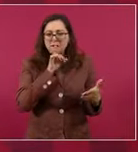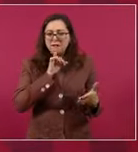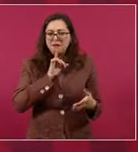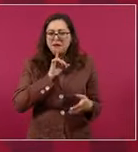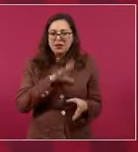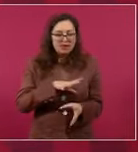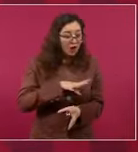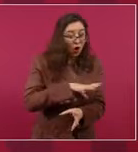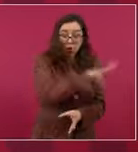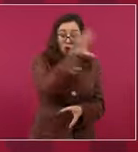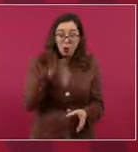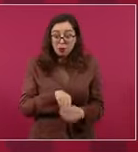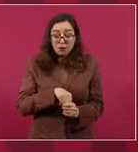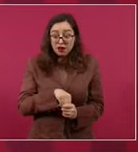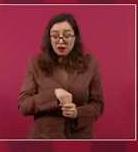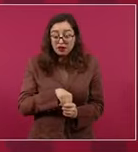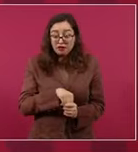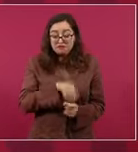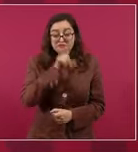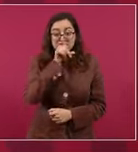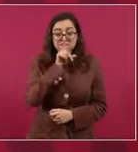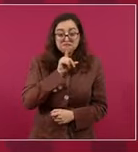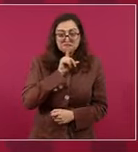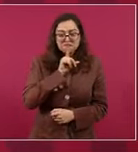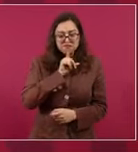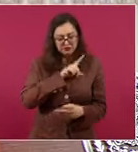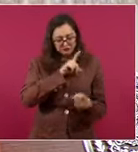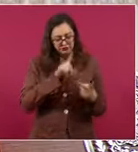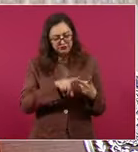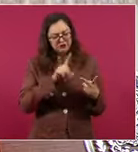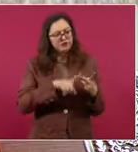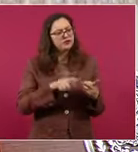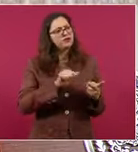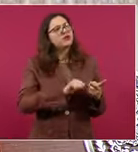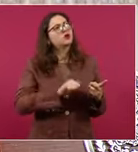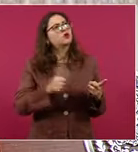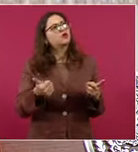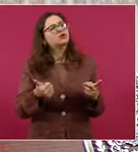creo que del New York Times o de una revista